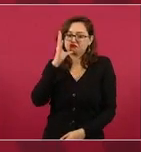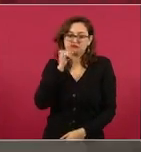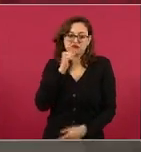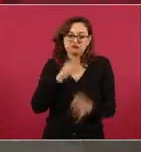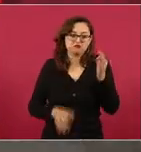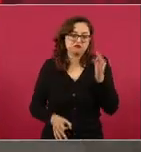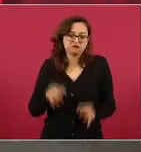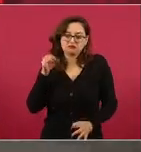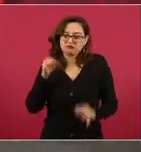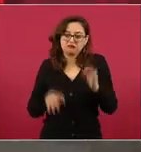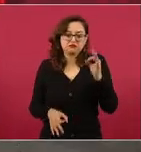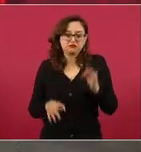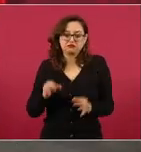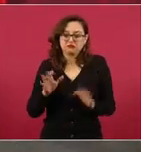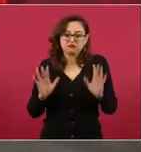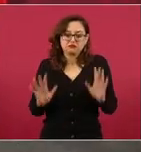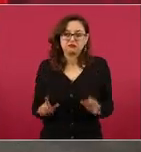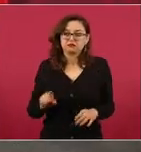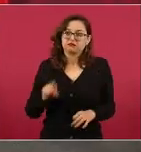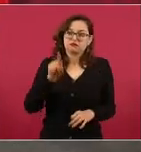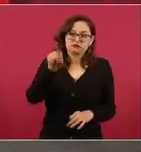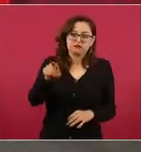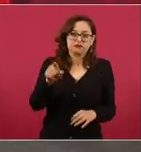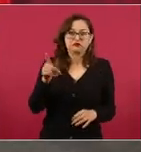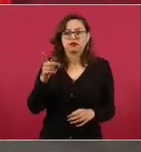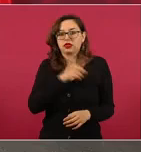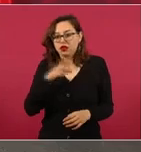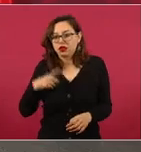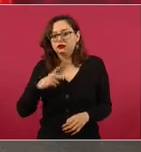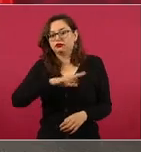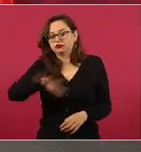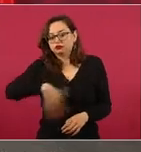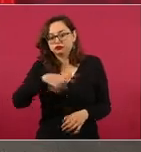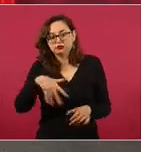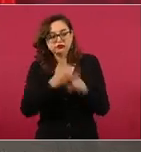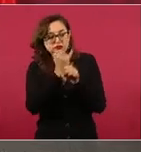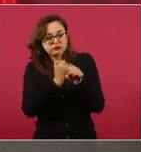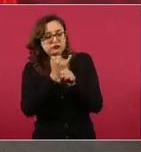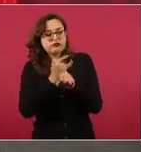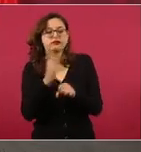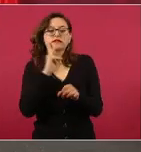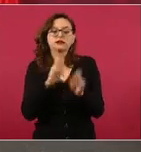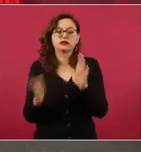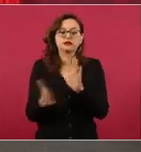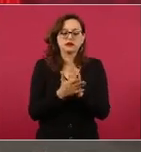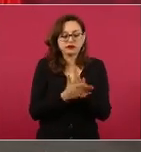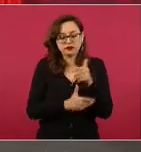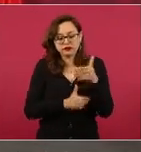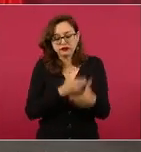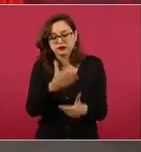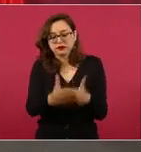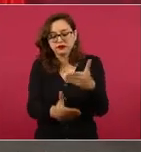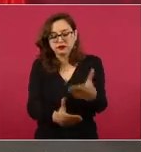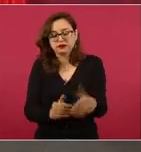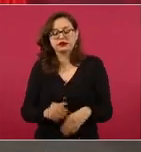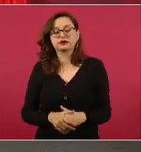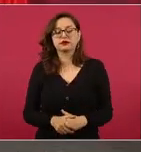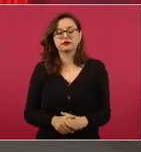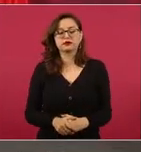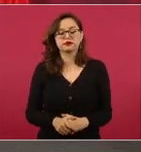juzgar si no se tienen las pruebas, si no se lleva a cabo un proceso.